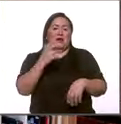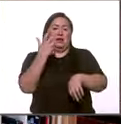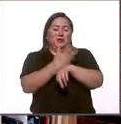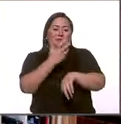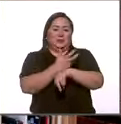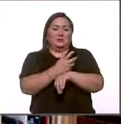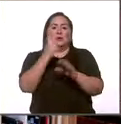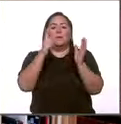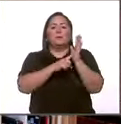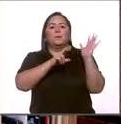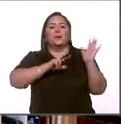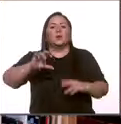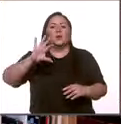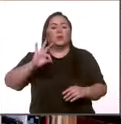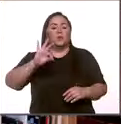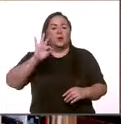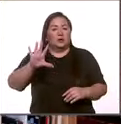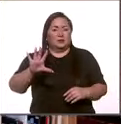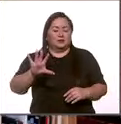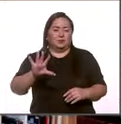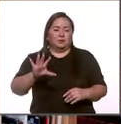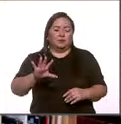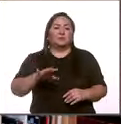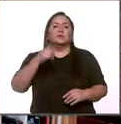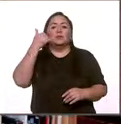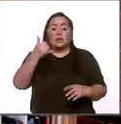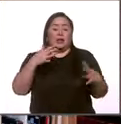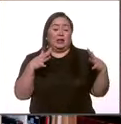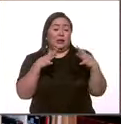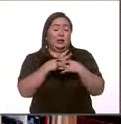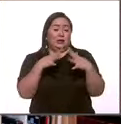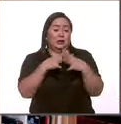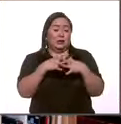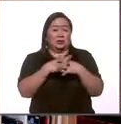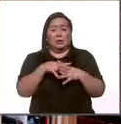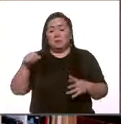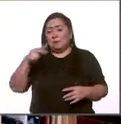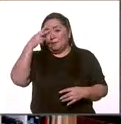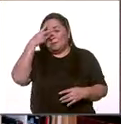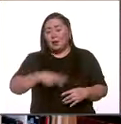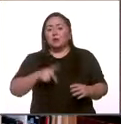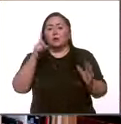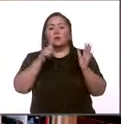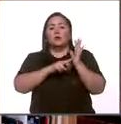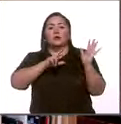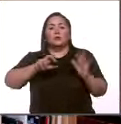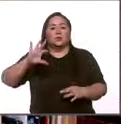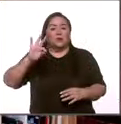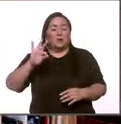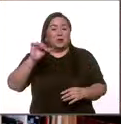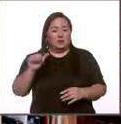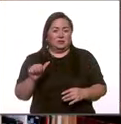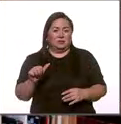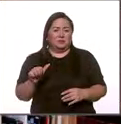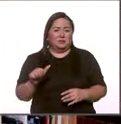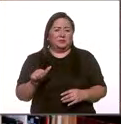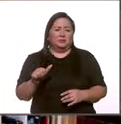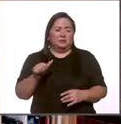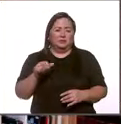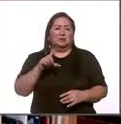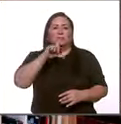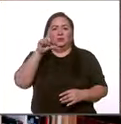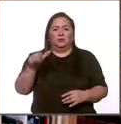en 1845 y la guerra de México en 1846, que nos